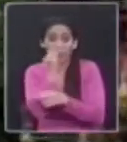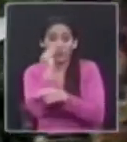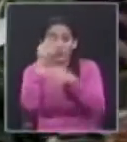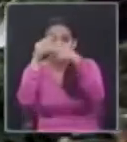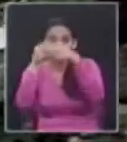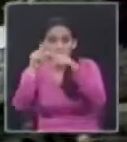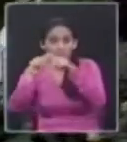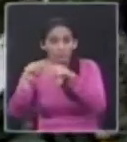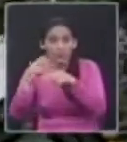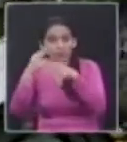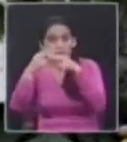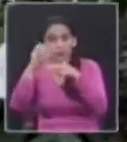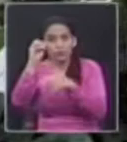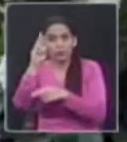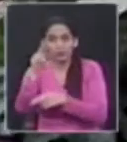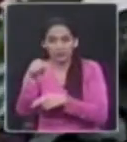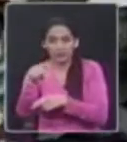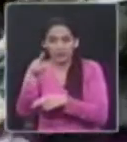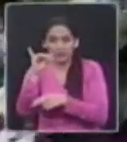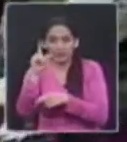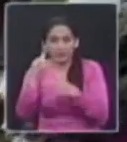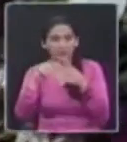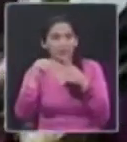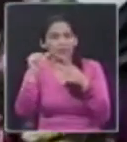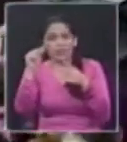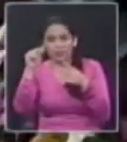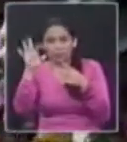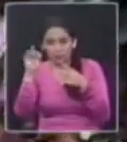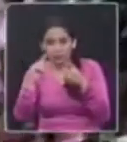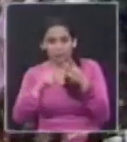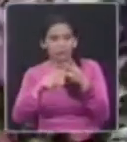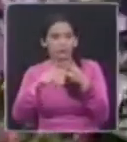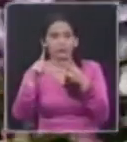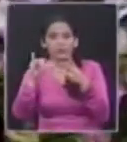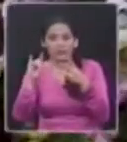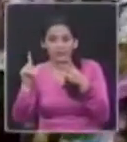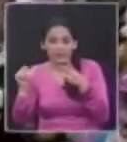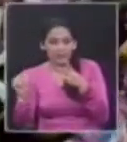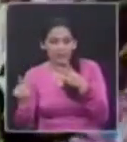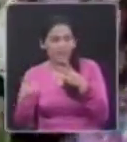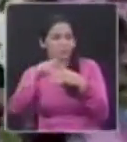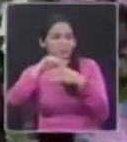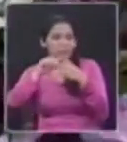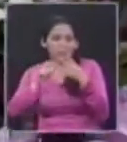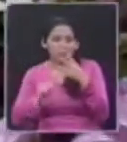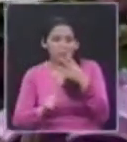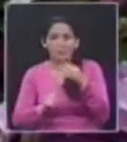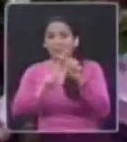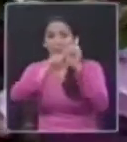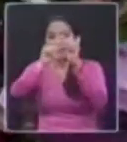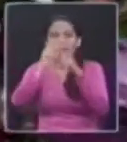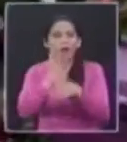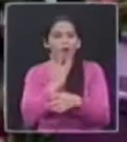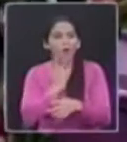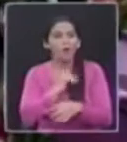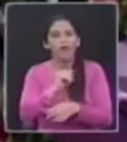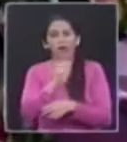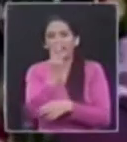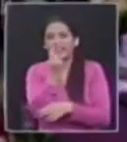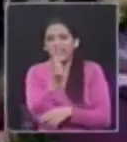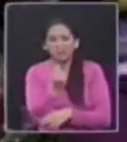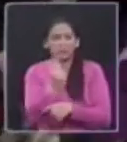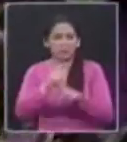lilium, orquídeas, anturium, de todos, flores veranos, de todos gustos, de colores y el precio. ¿Y